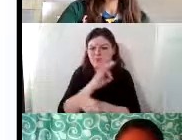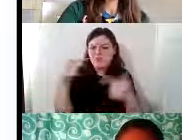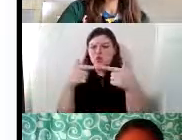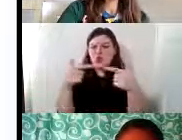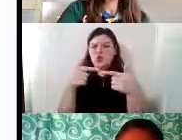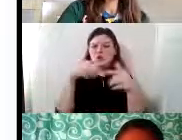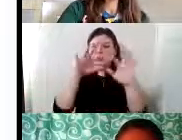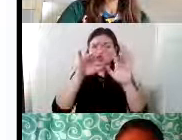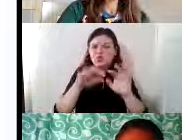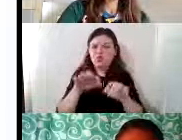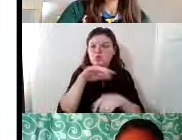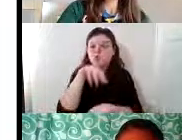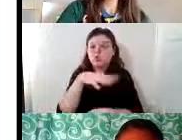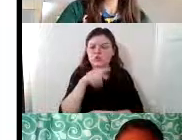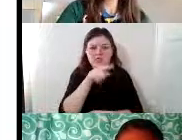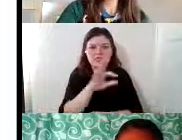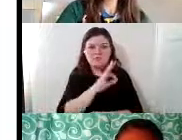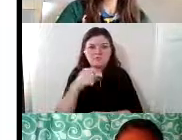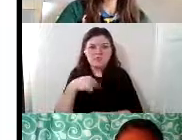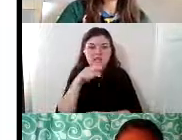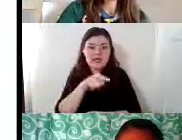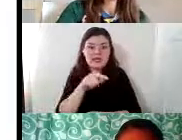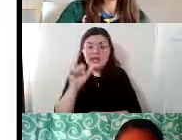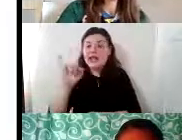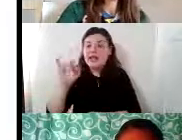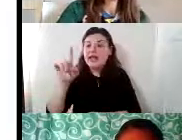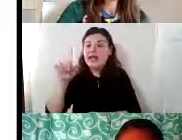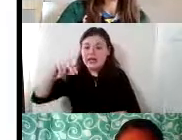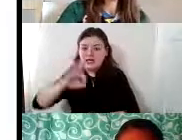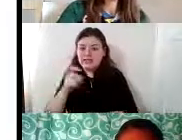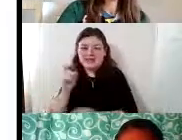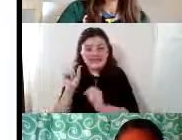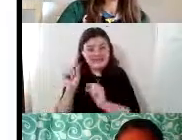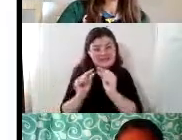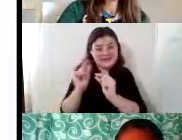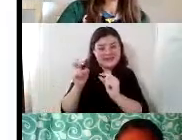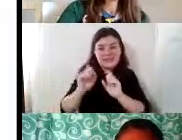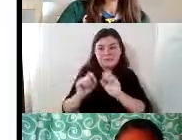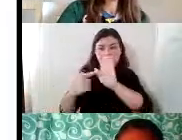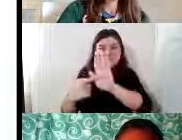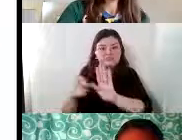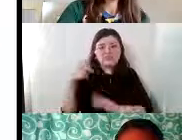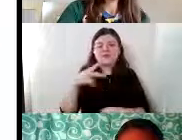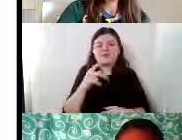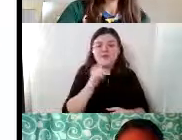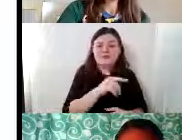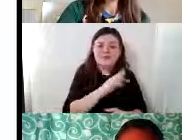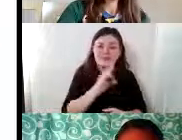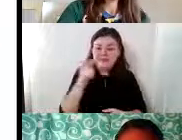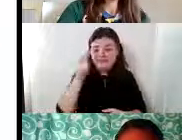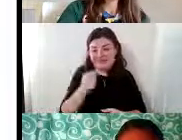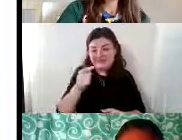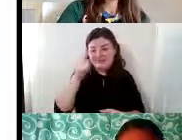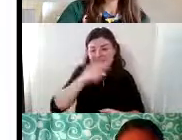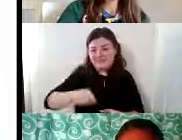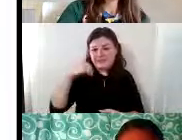encontramos. Si quieren conocer más sobre Aidan, porque yo ahorita les di una probadita de lo maravilloso que es este enfoque, pero si quieren conocer